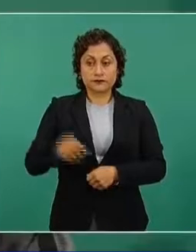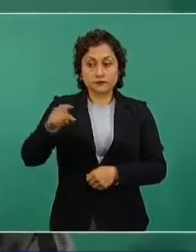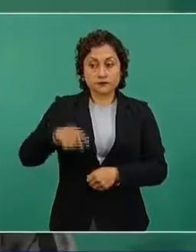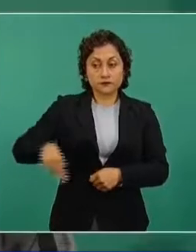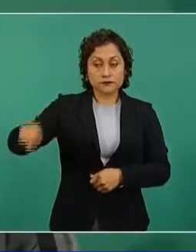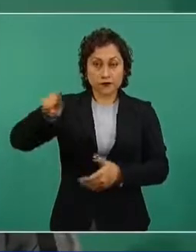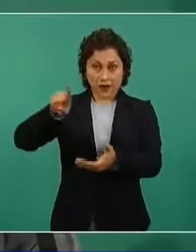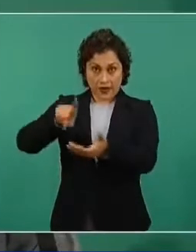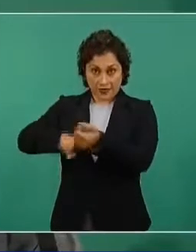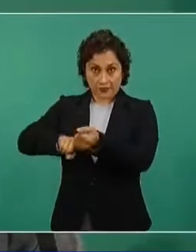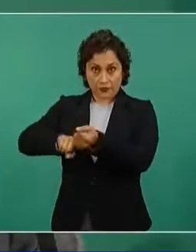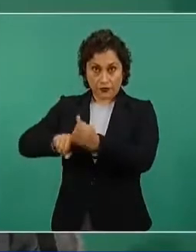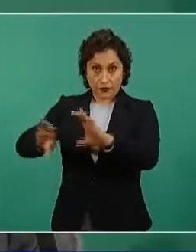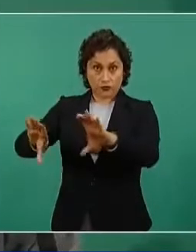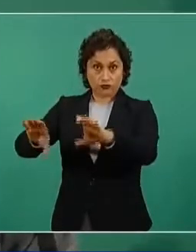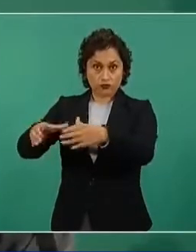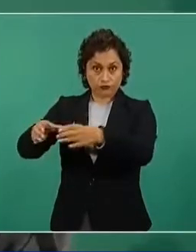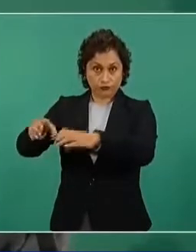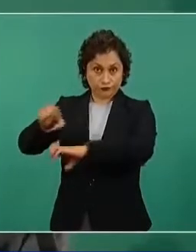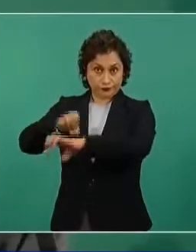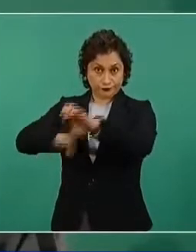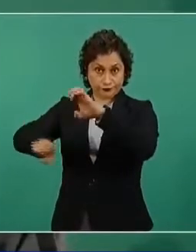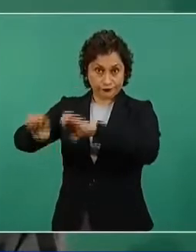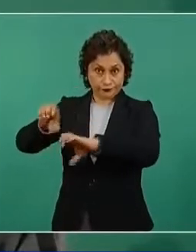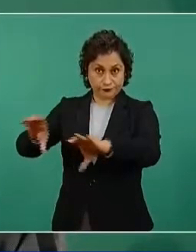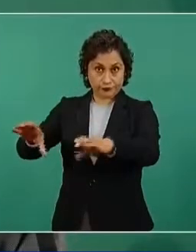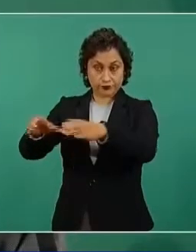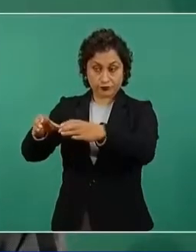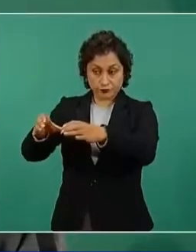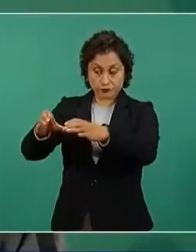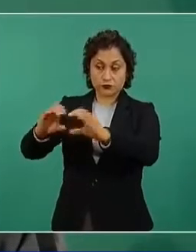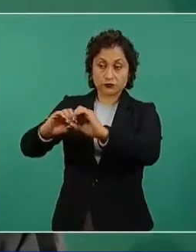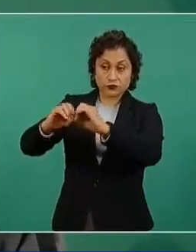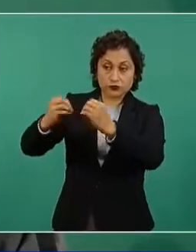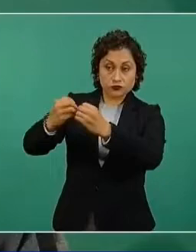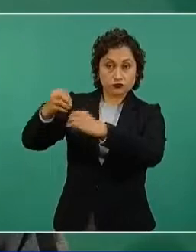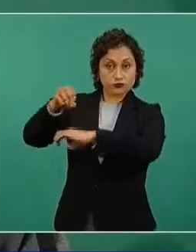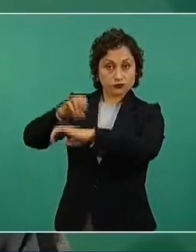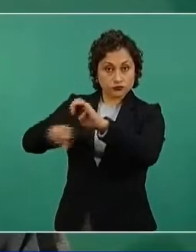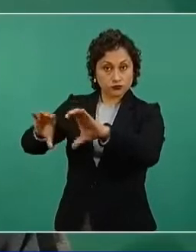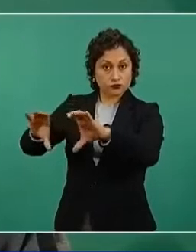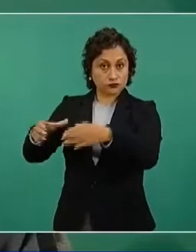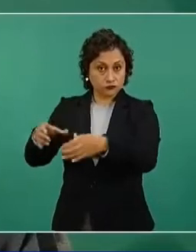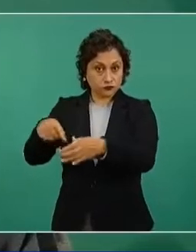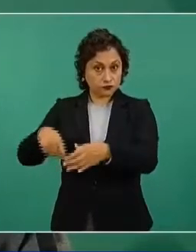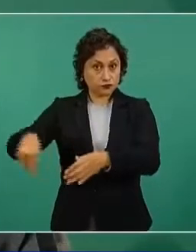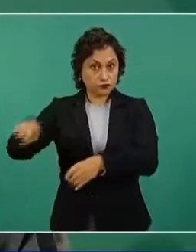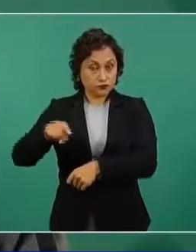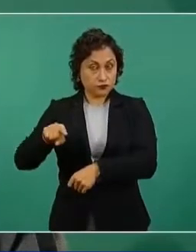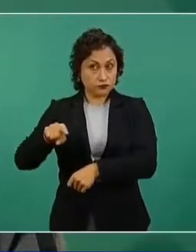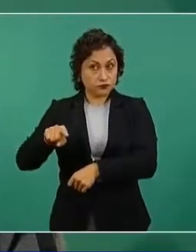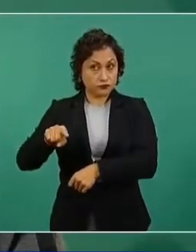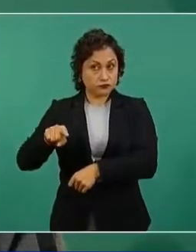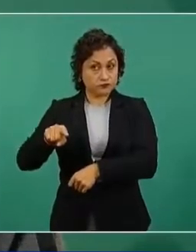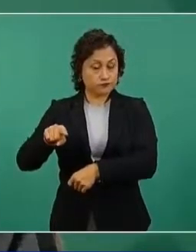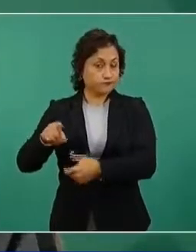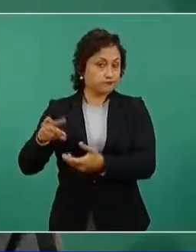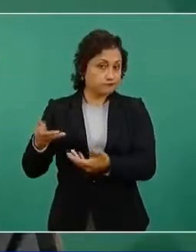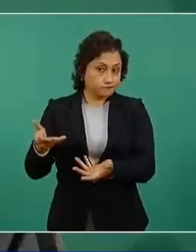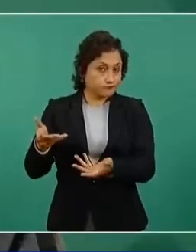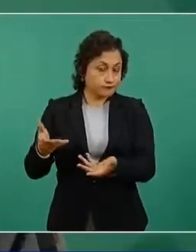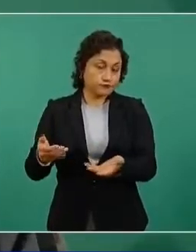al interior de las organizaciones empresariales y decidieron no apoyar.